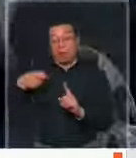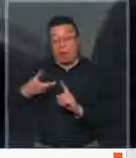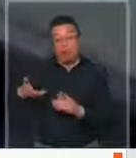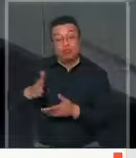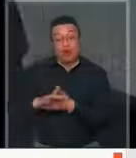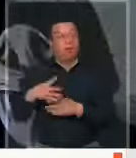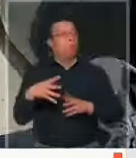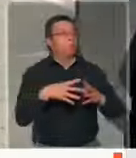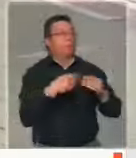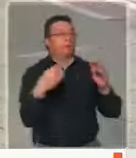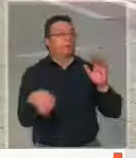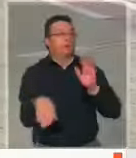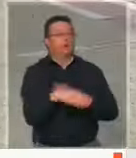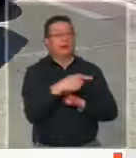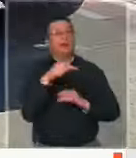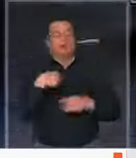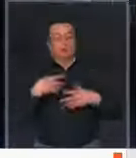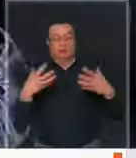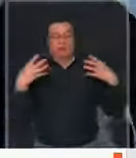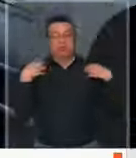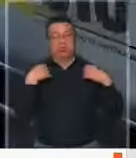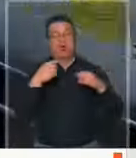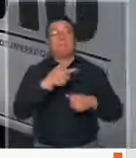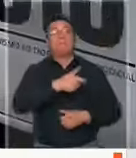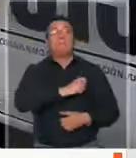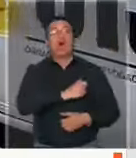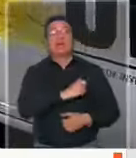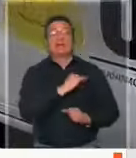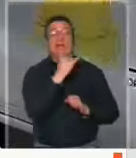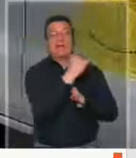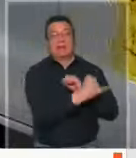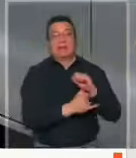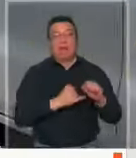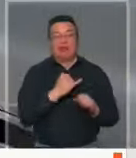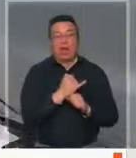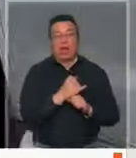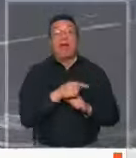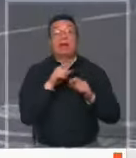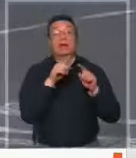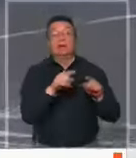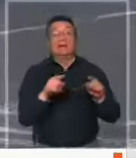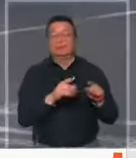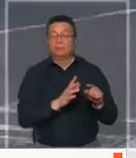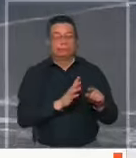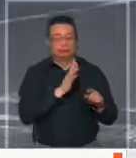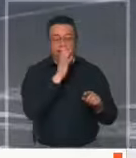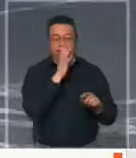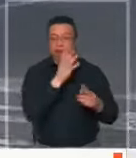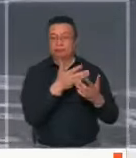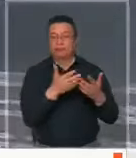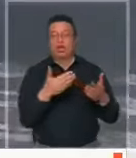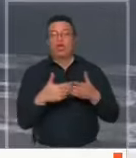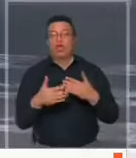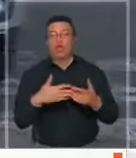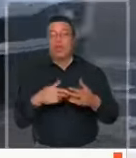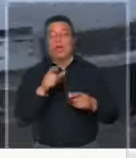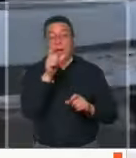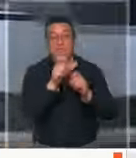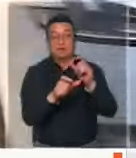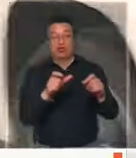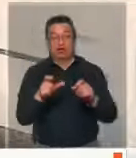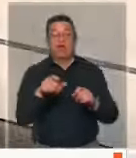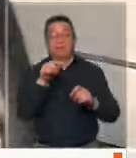están también siendo encargadas a la Interpol, pero respecto de ellas no se tienen noticias todavía. Son personas que habrían